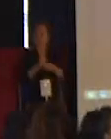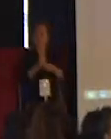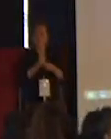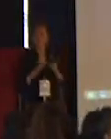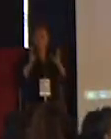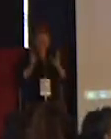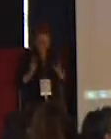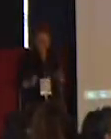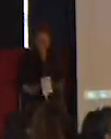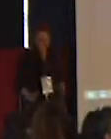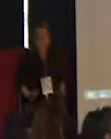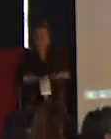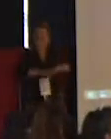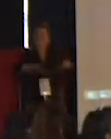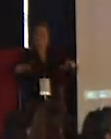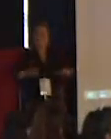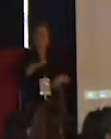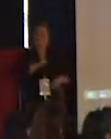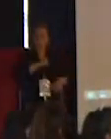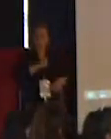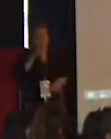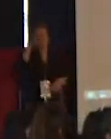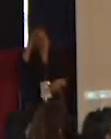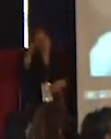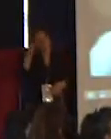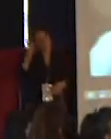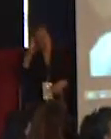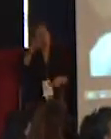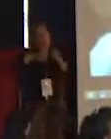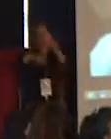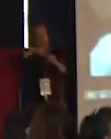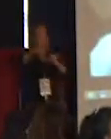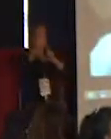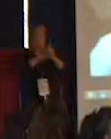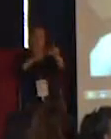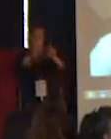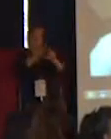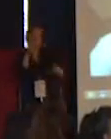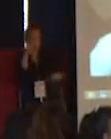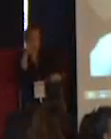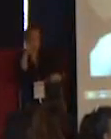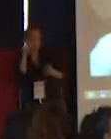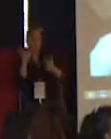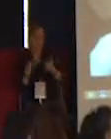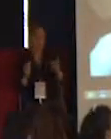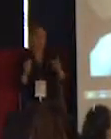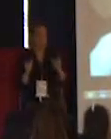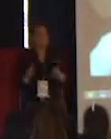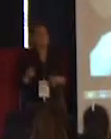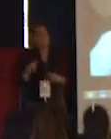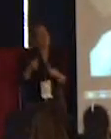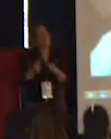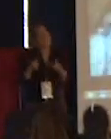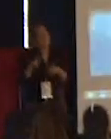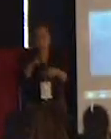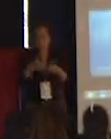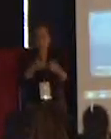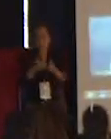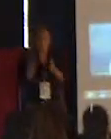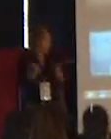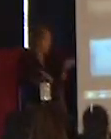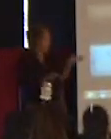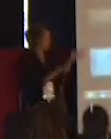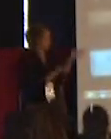como un territorio de derecho. De pronto muchos ya lo conocen. María Leticia Rodríguez. Entonces, ahí va. Rodríguez